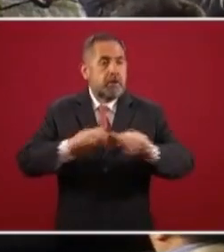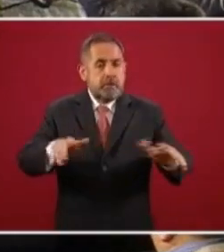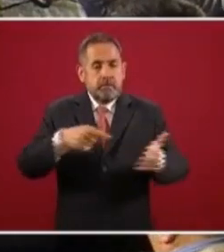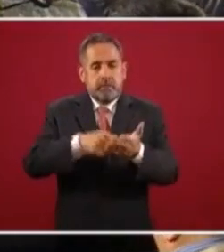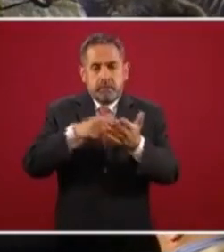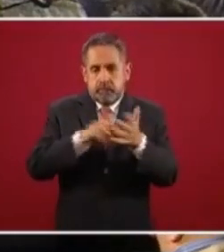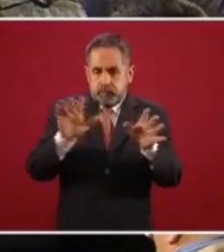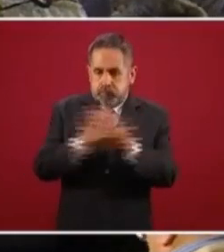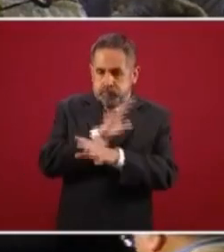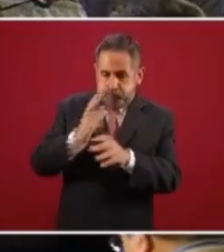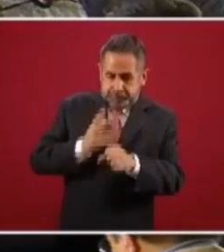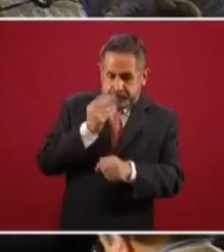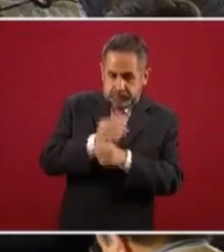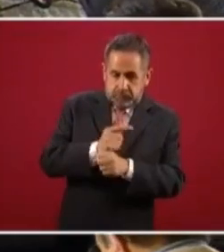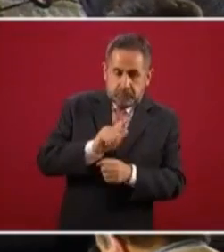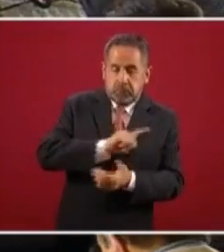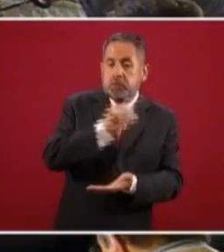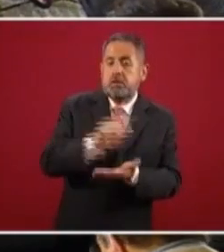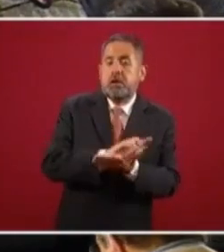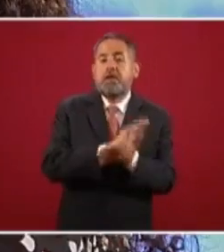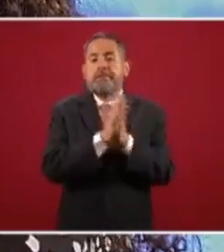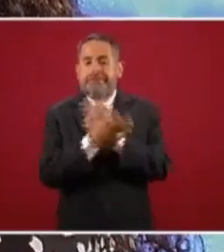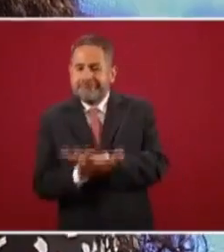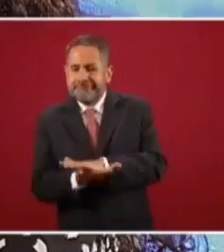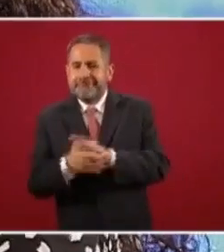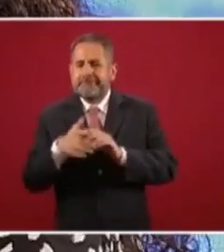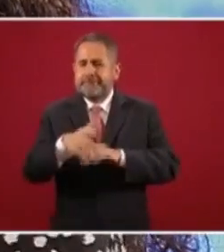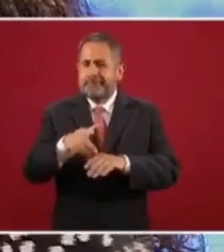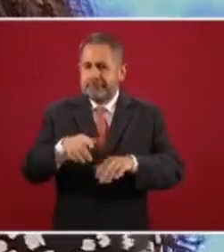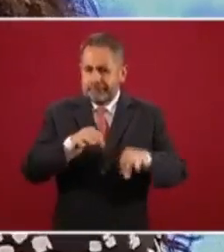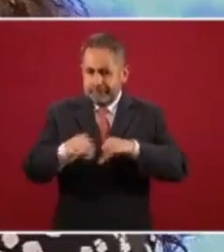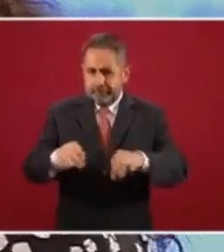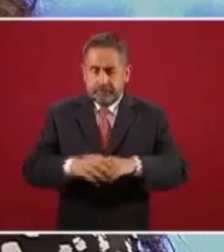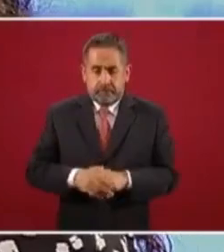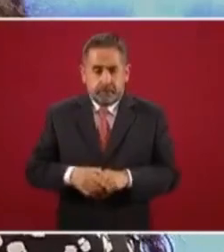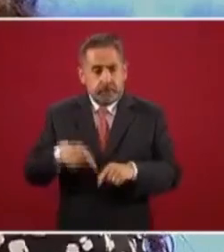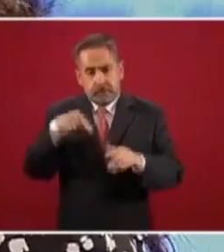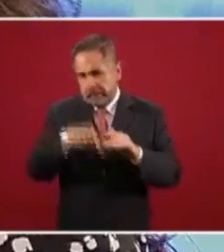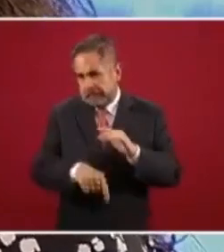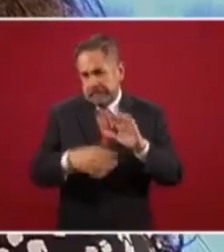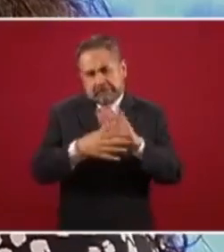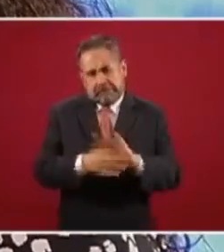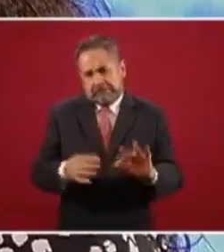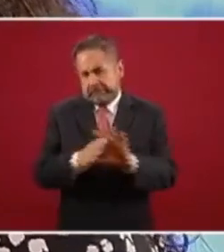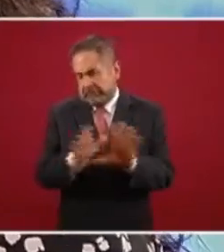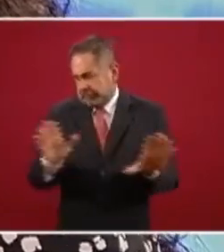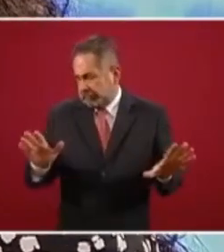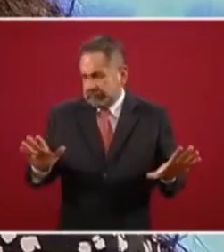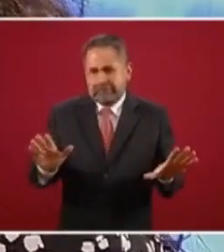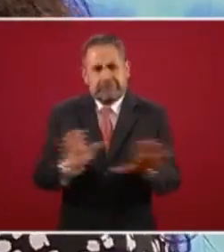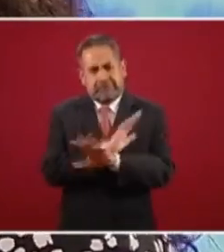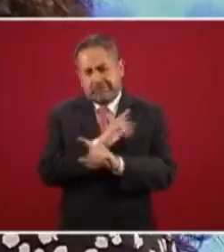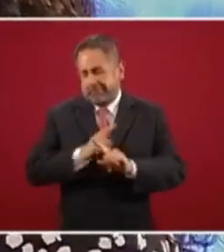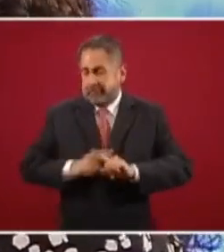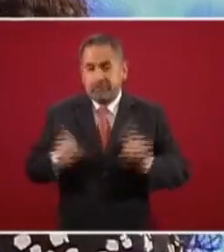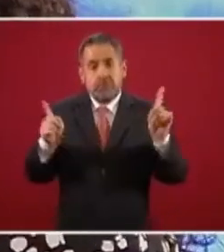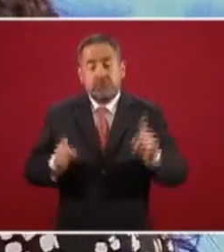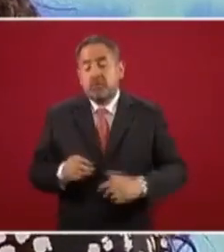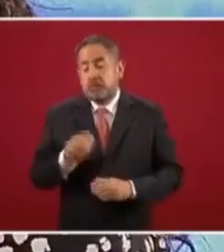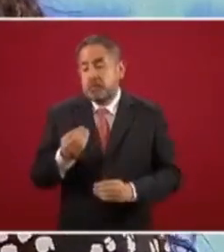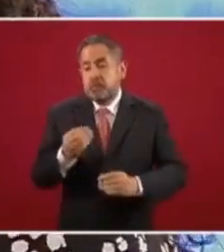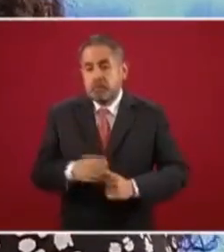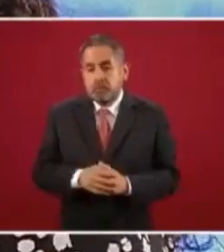la reforma laboral, que es un cambio profundo de un modelo